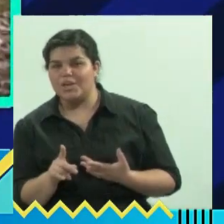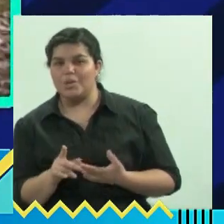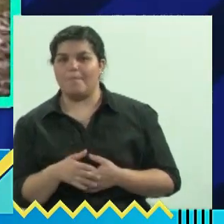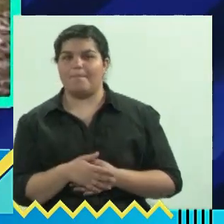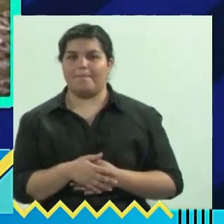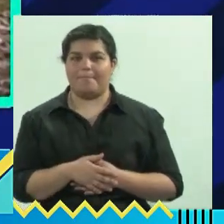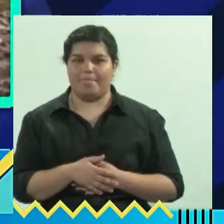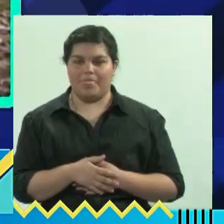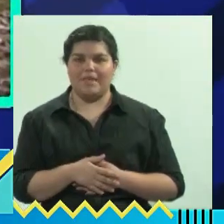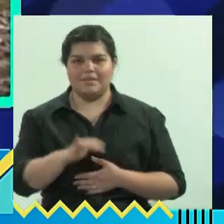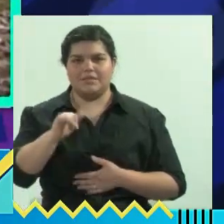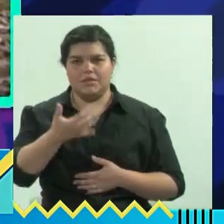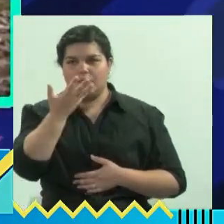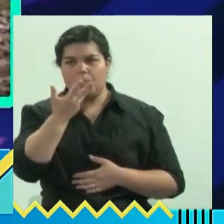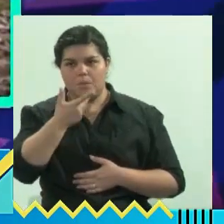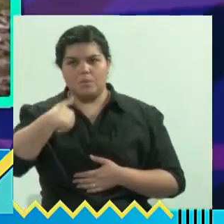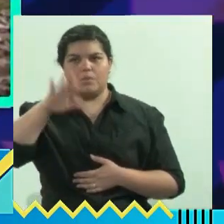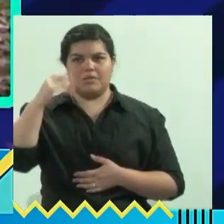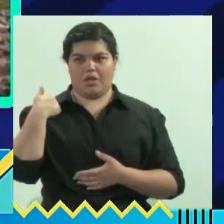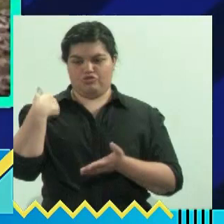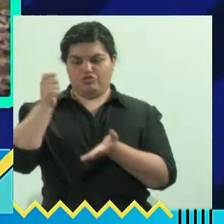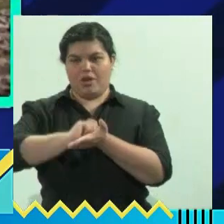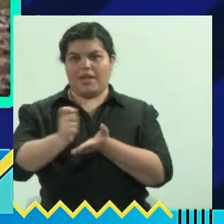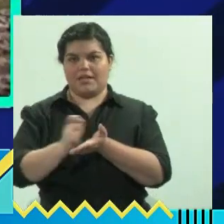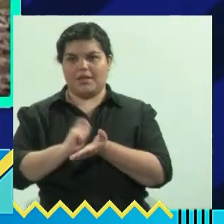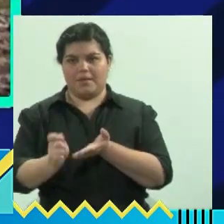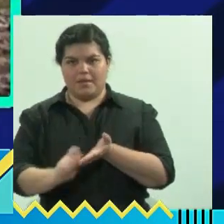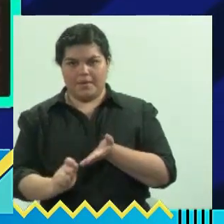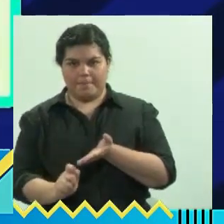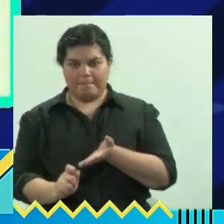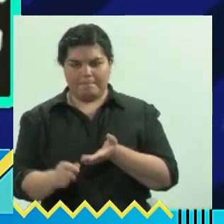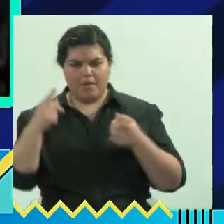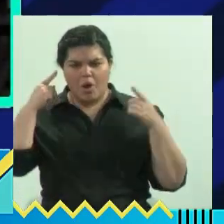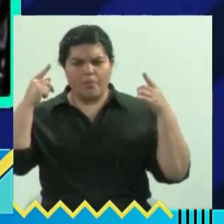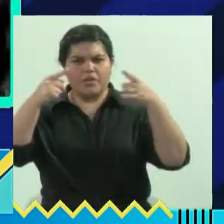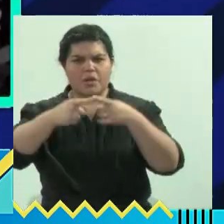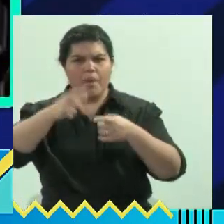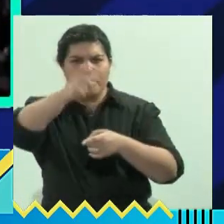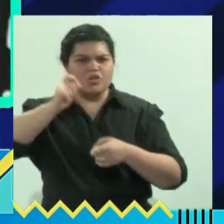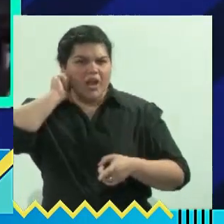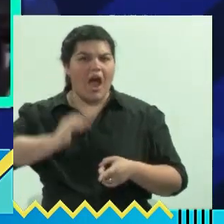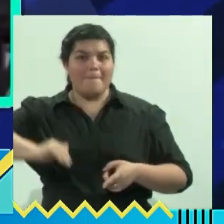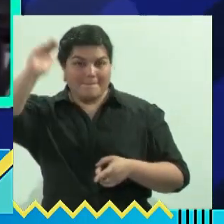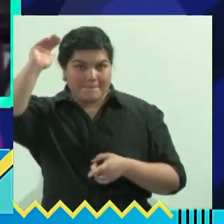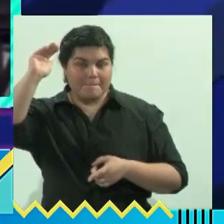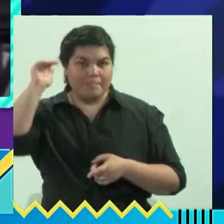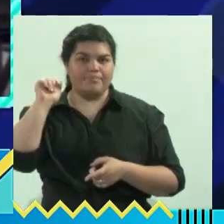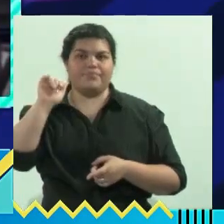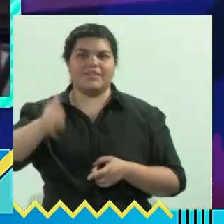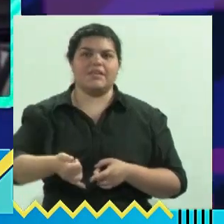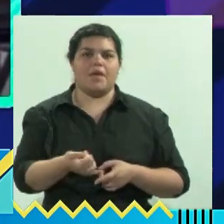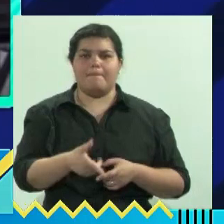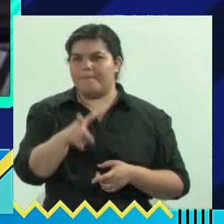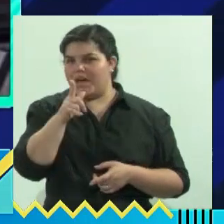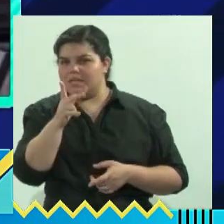de éxito, por así decirlo, del libro? El hecho de que yo lo haya escrito pensando en gente más grande, se ha transformado un poco como un libro prohibido, por